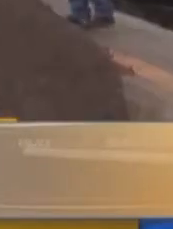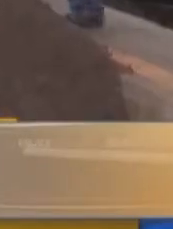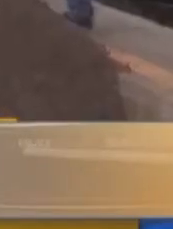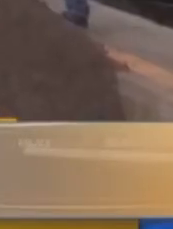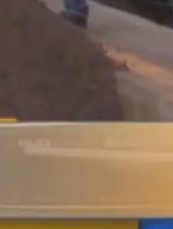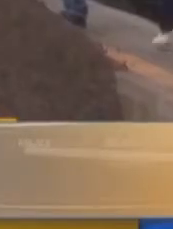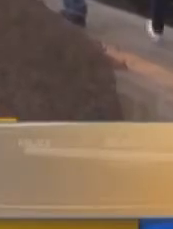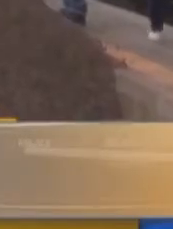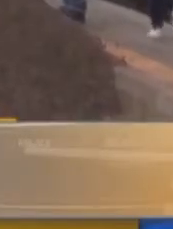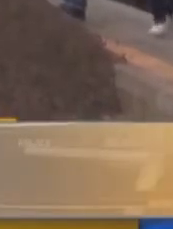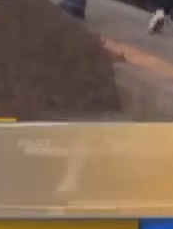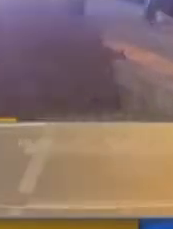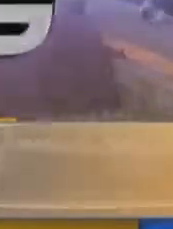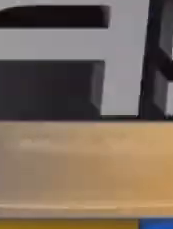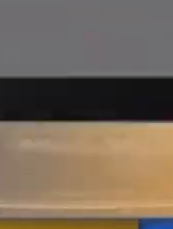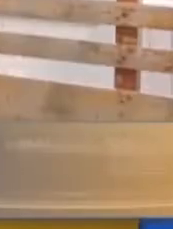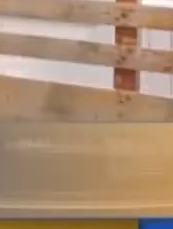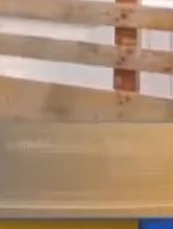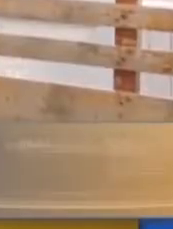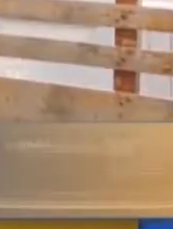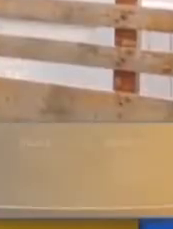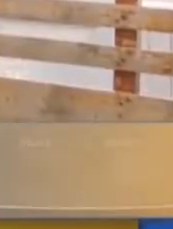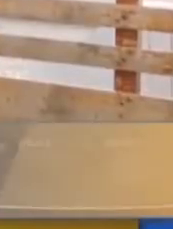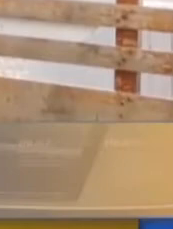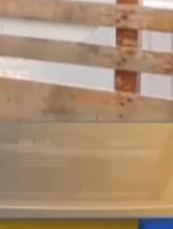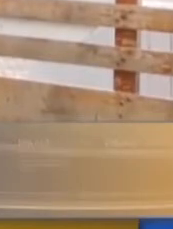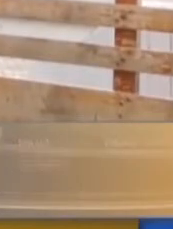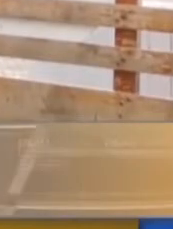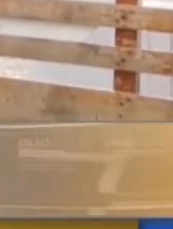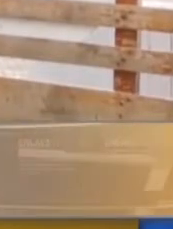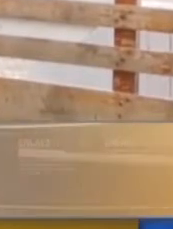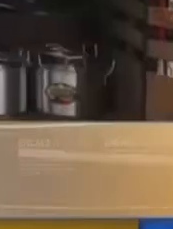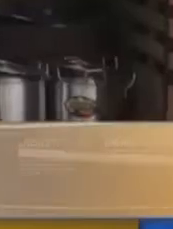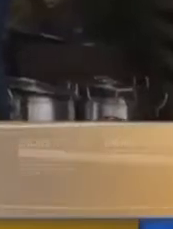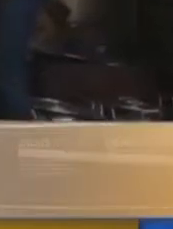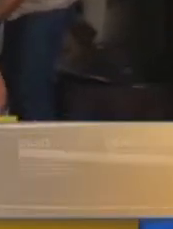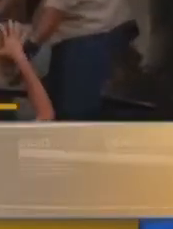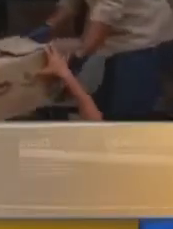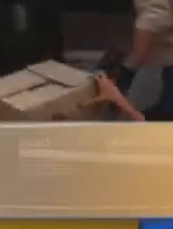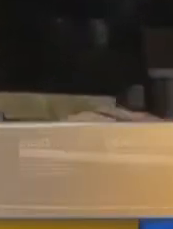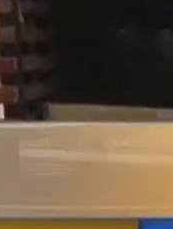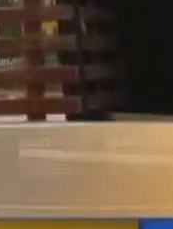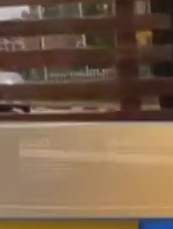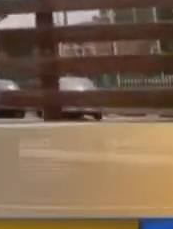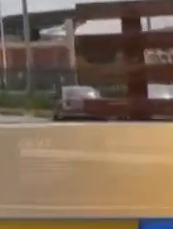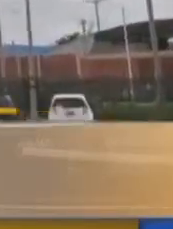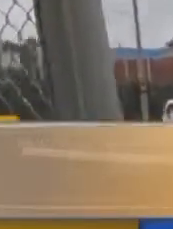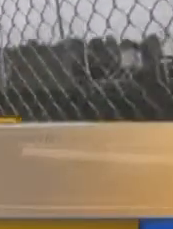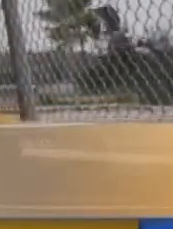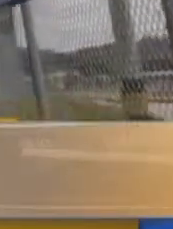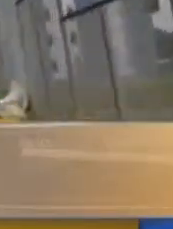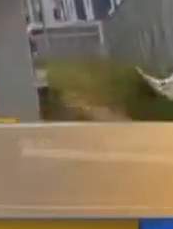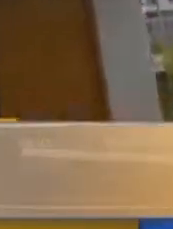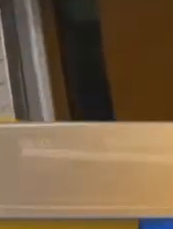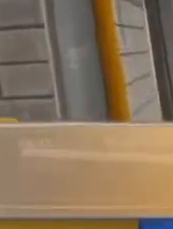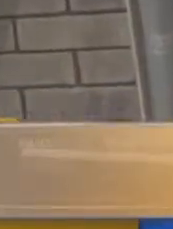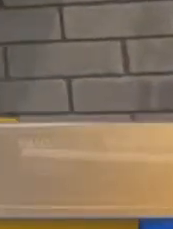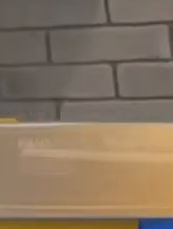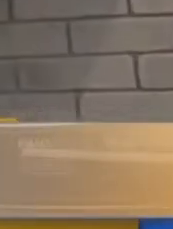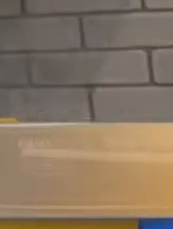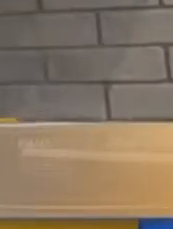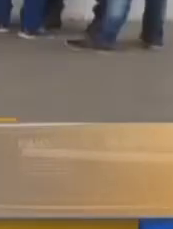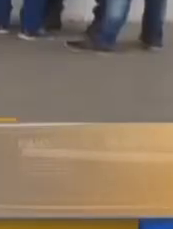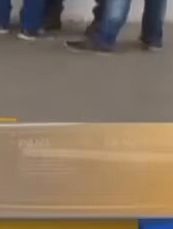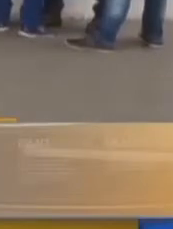Bermeja, Darío Echeverri Serrano. El megacolegio Juan Francisco Sarasti es la institución educativa número 22 donde se han entregado homenajes, comedores